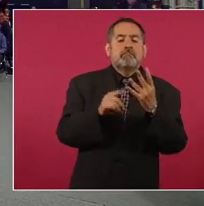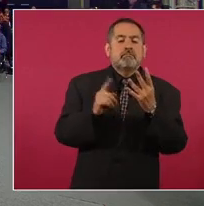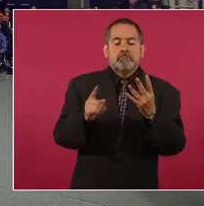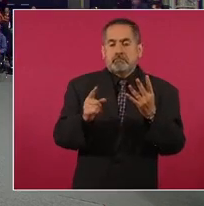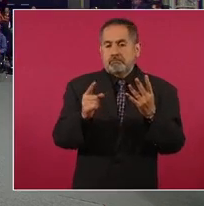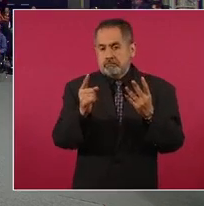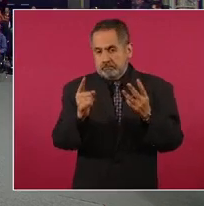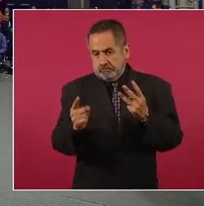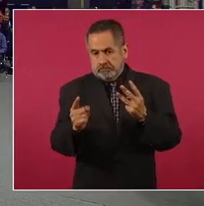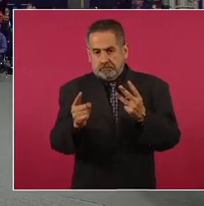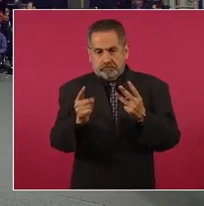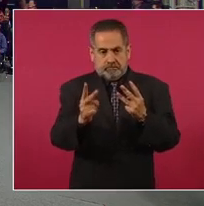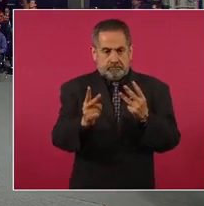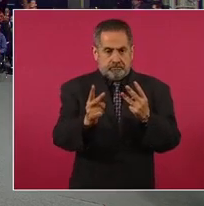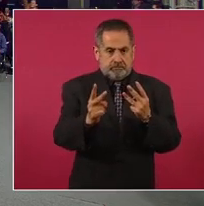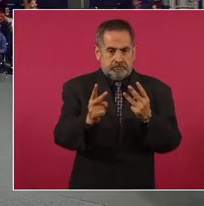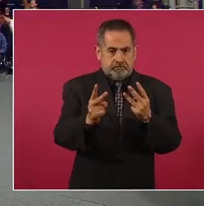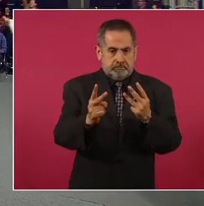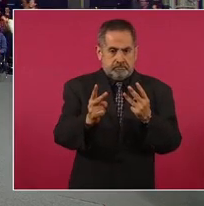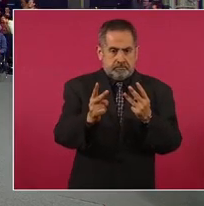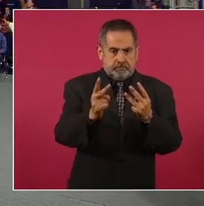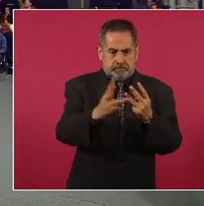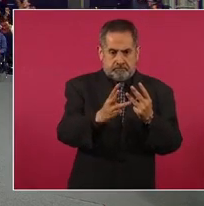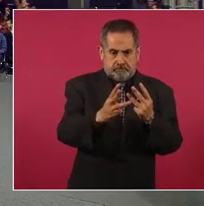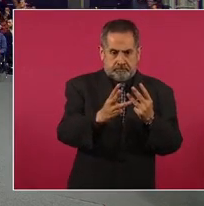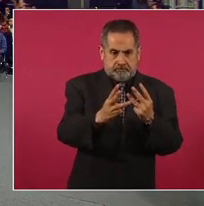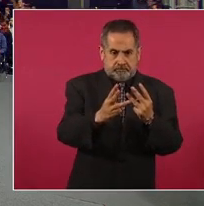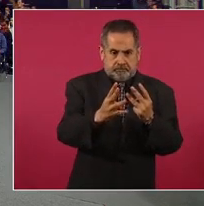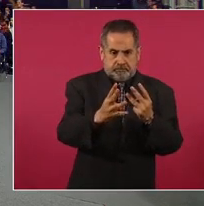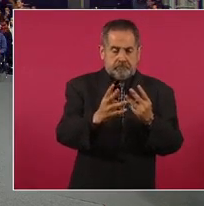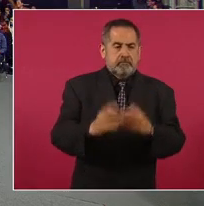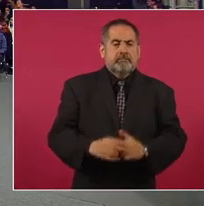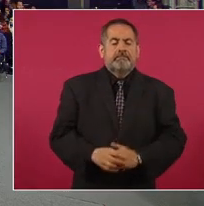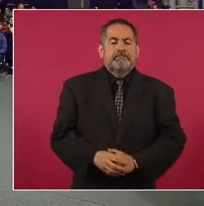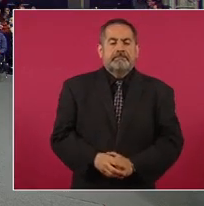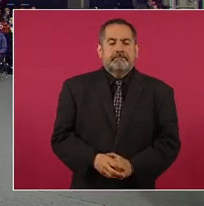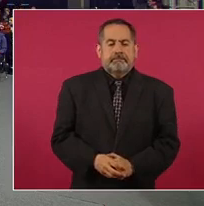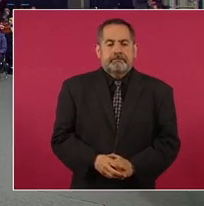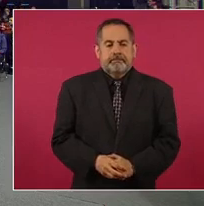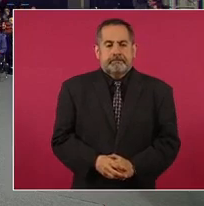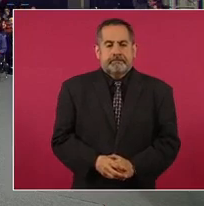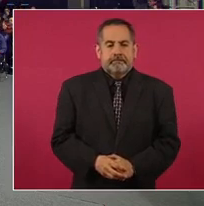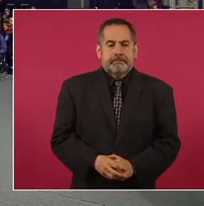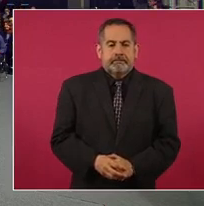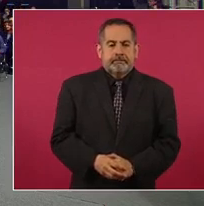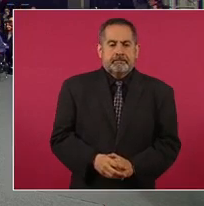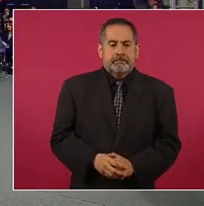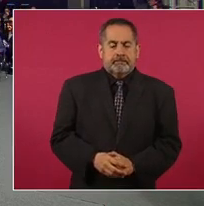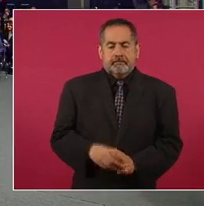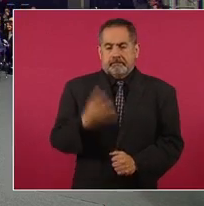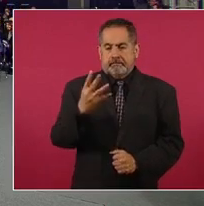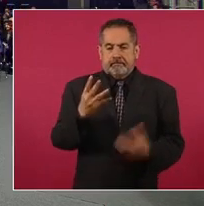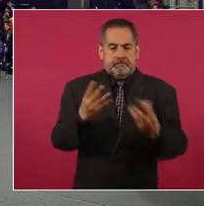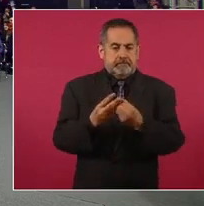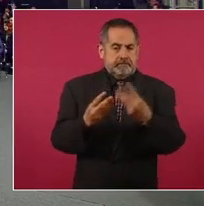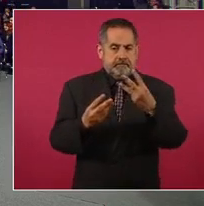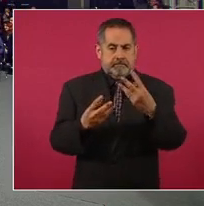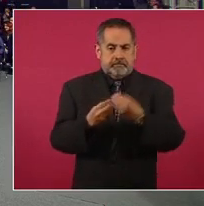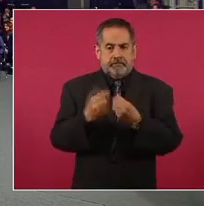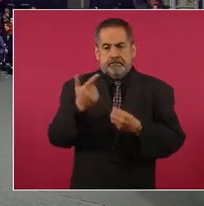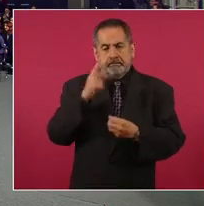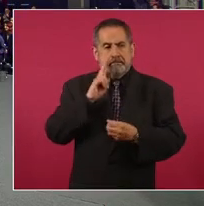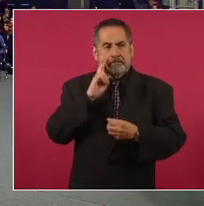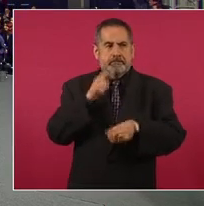Una, dos, tres, cuatro. Ahí. Y tres, siete. A ver